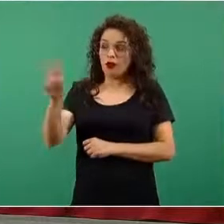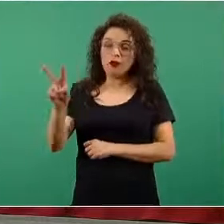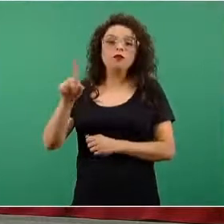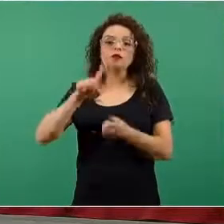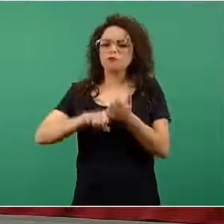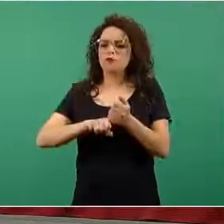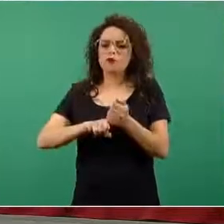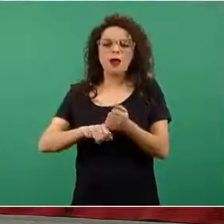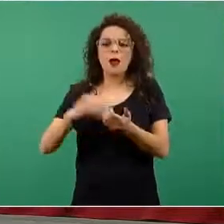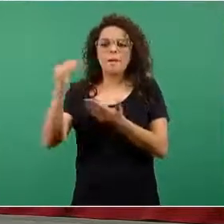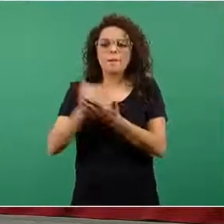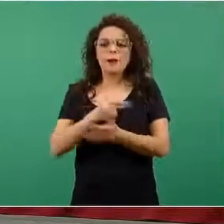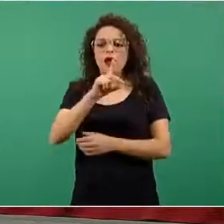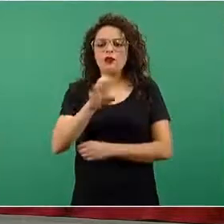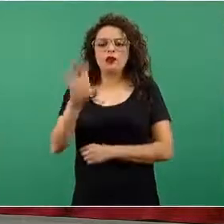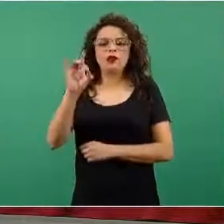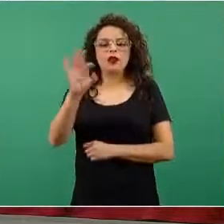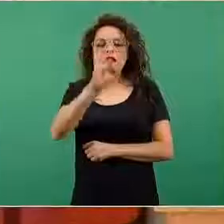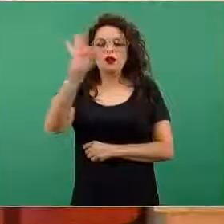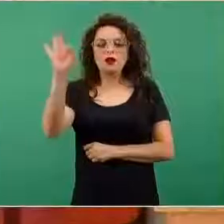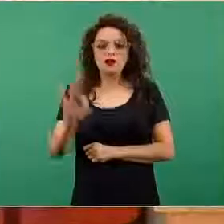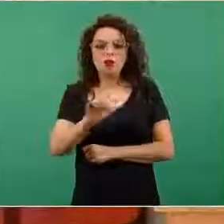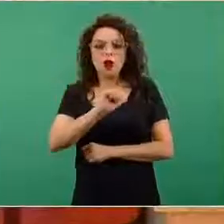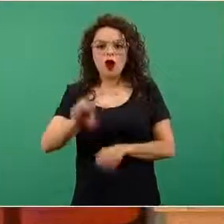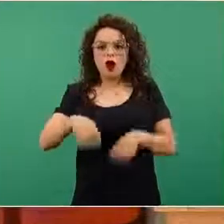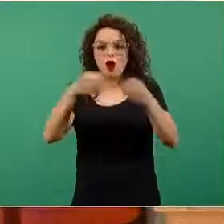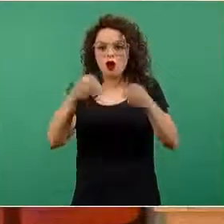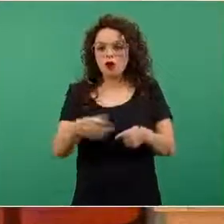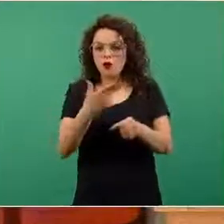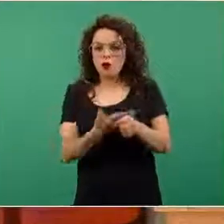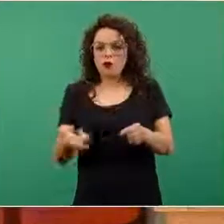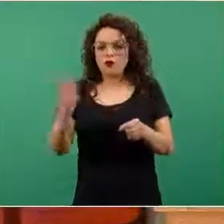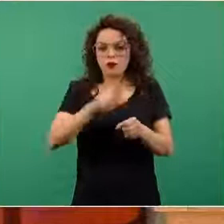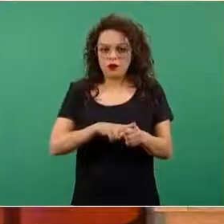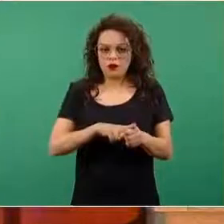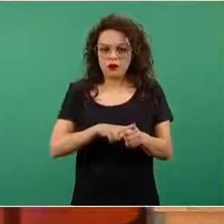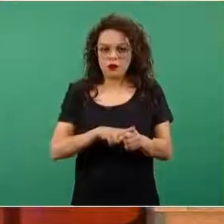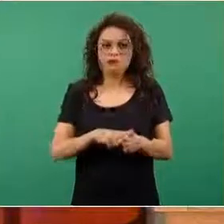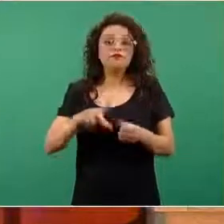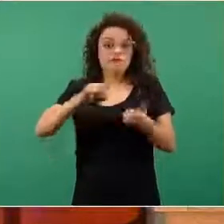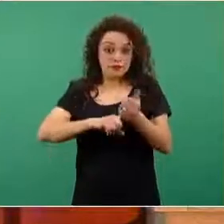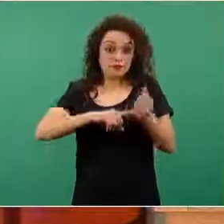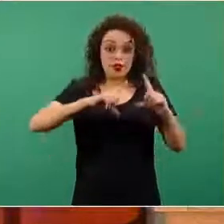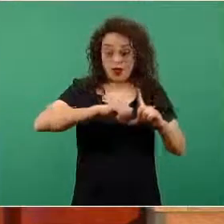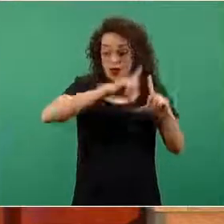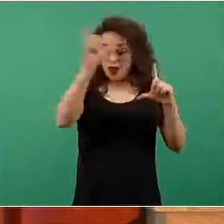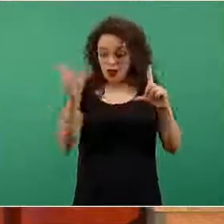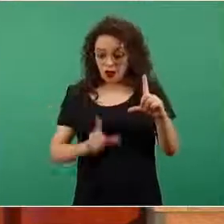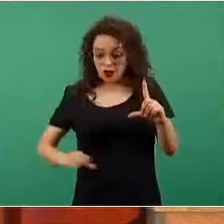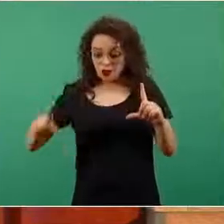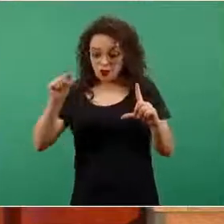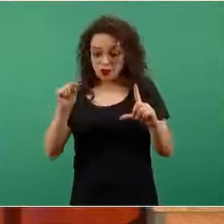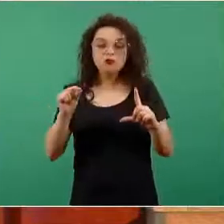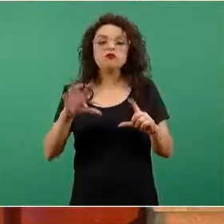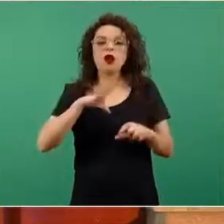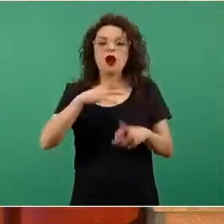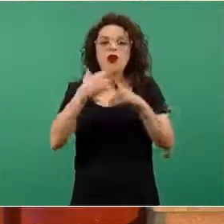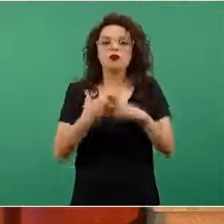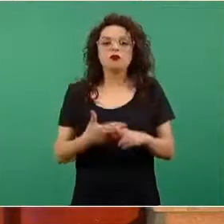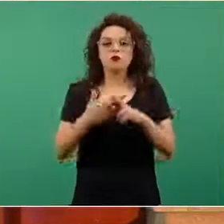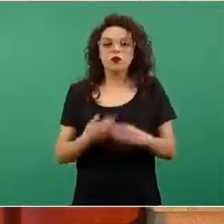del 30% de ocupación. Esto deja a nivel nacional una disponibilidad